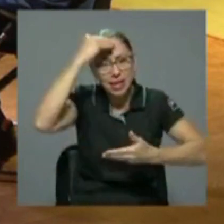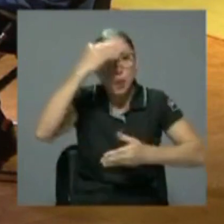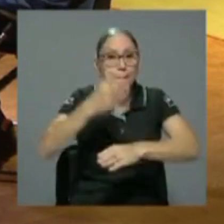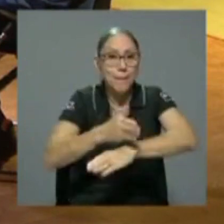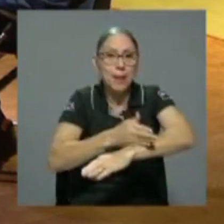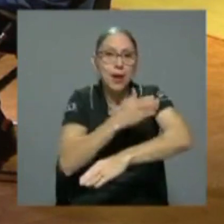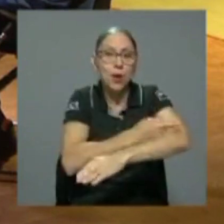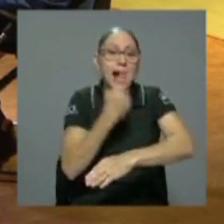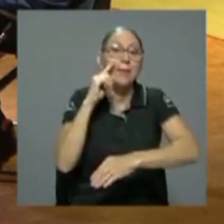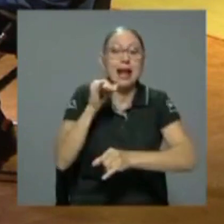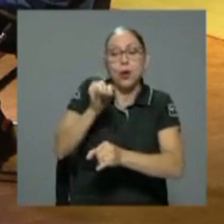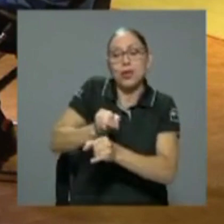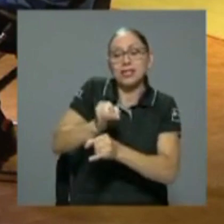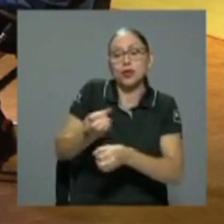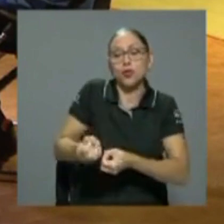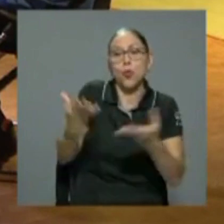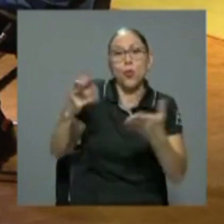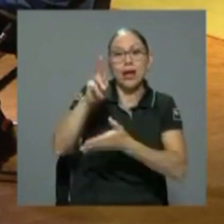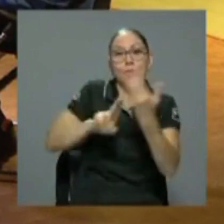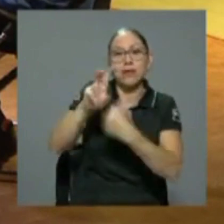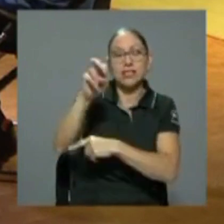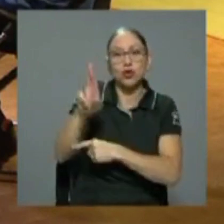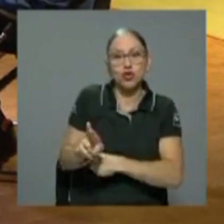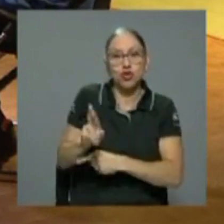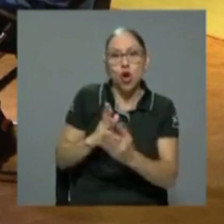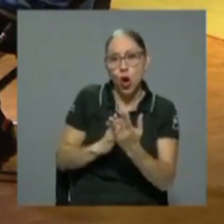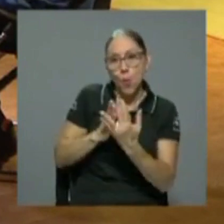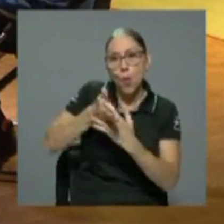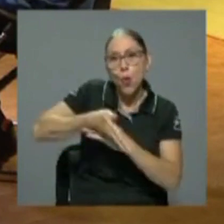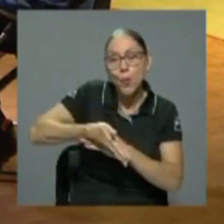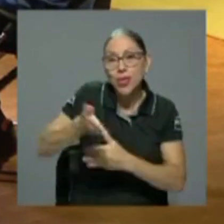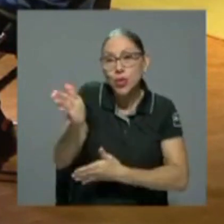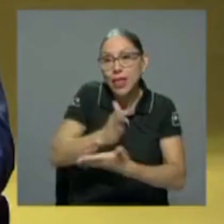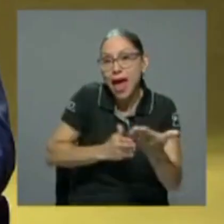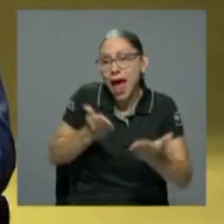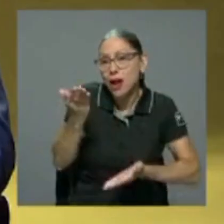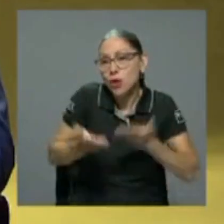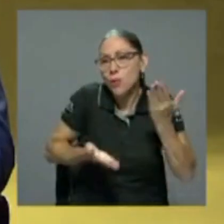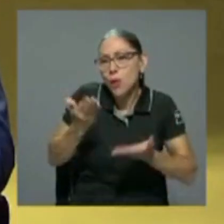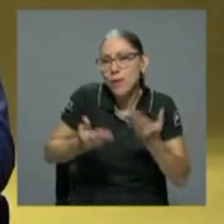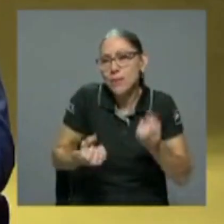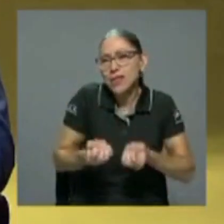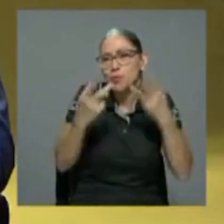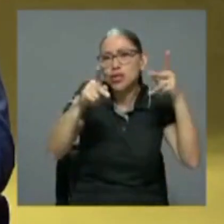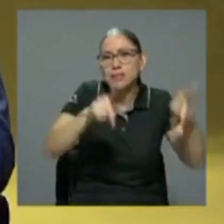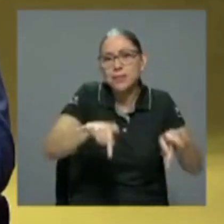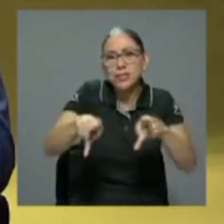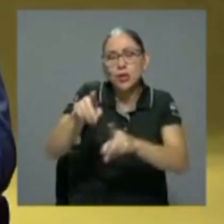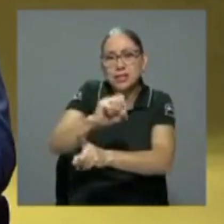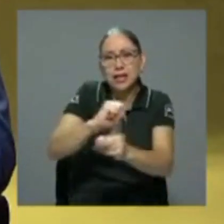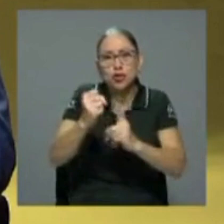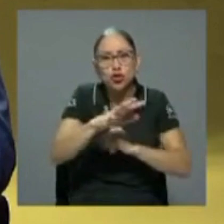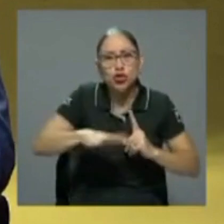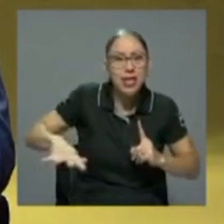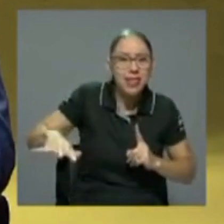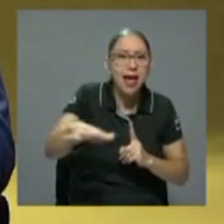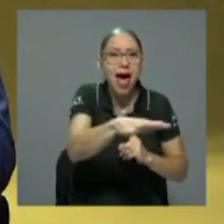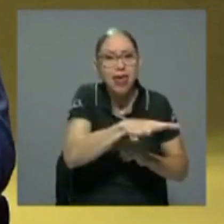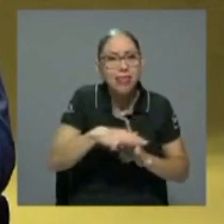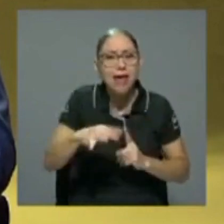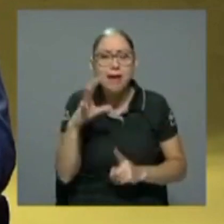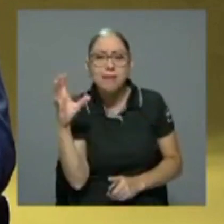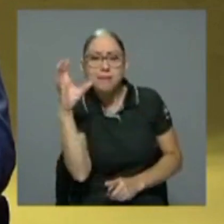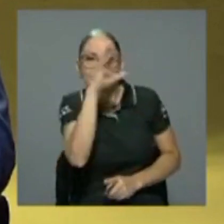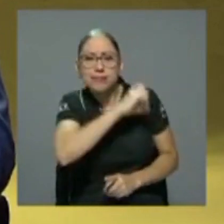la Universidad de Costa Rica, por medio de algo que es lo que probablemente muchas personas en la sociedad llegan a percibir